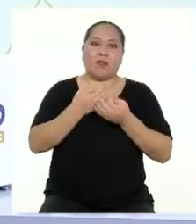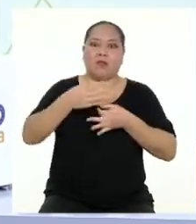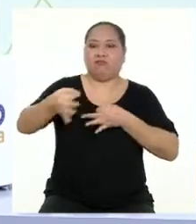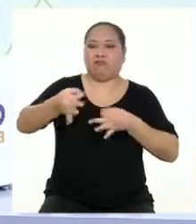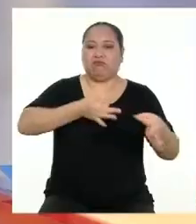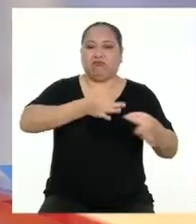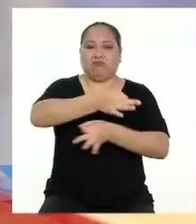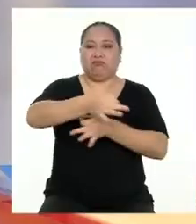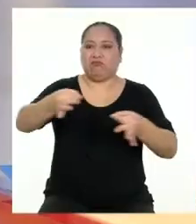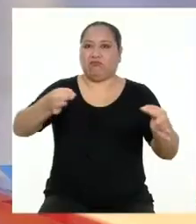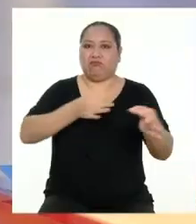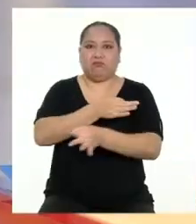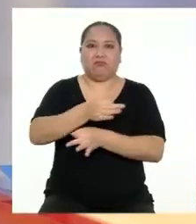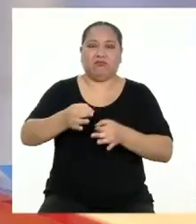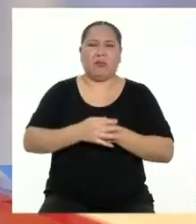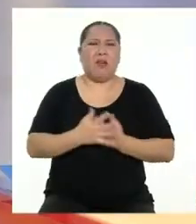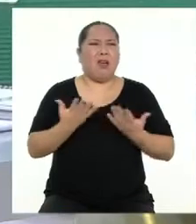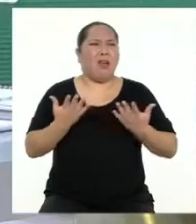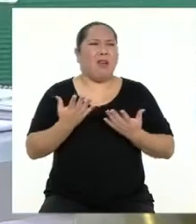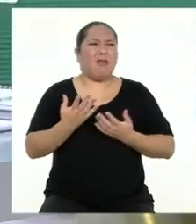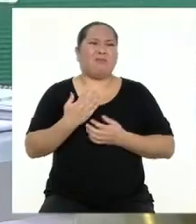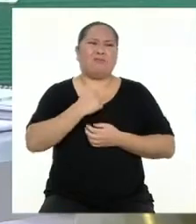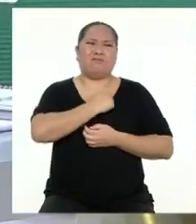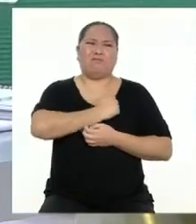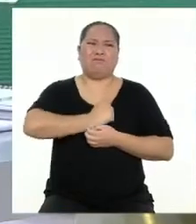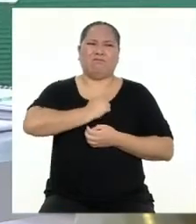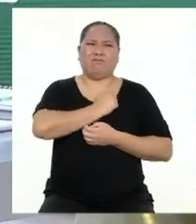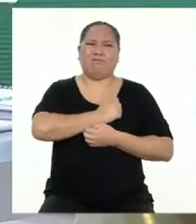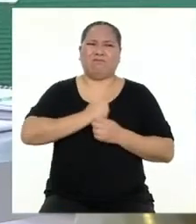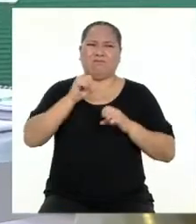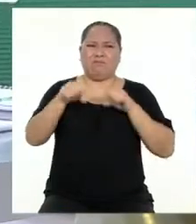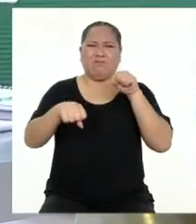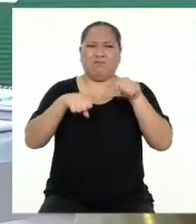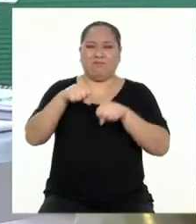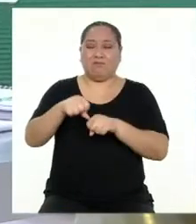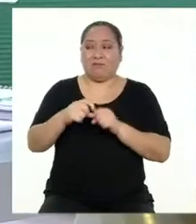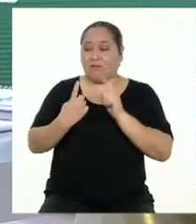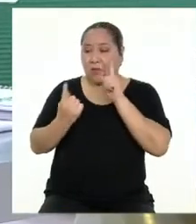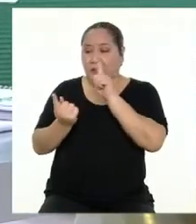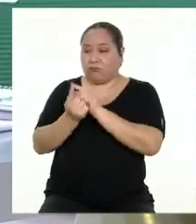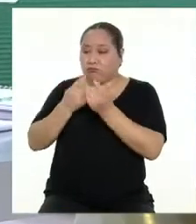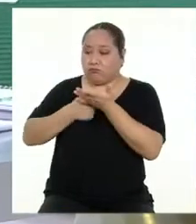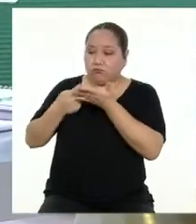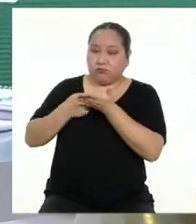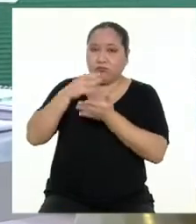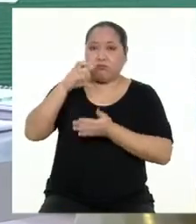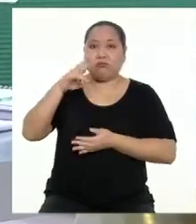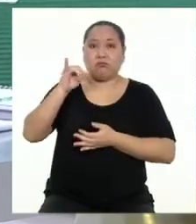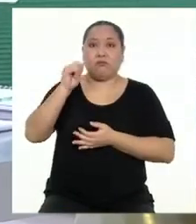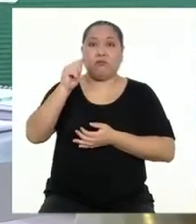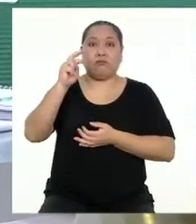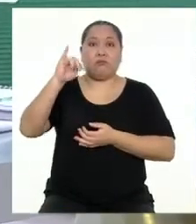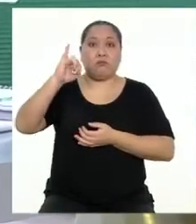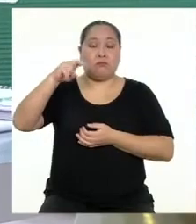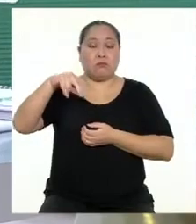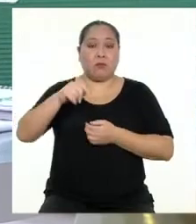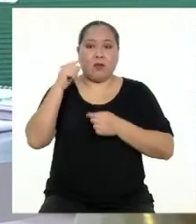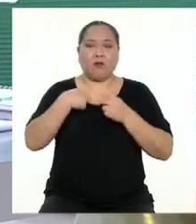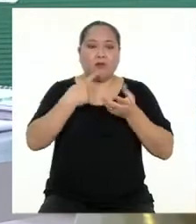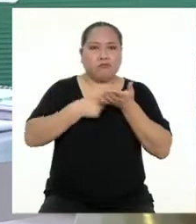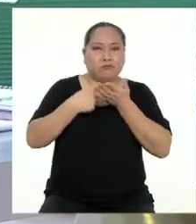repartir. ¡Ay, pobre bici! He quedado con Cristina en que vamos a pensar juntos con las chicas y chicos de primero